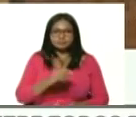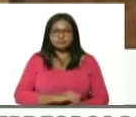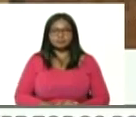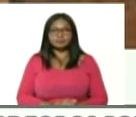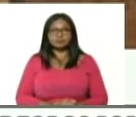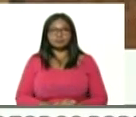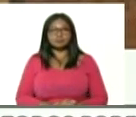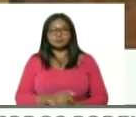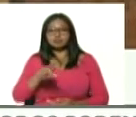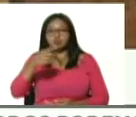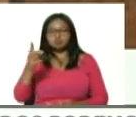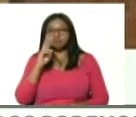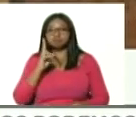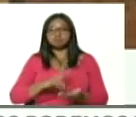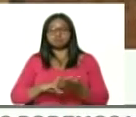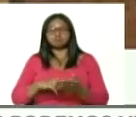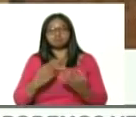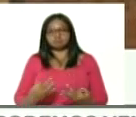Correcto.